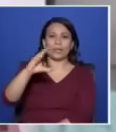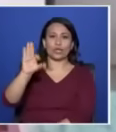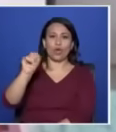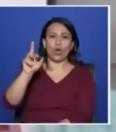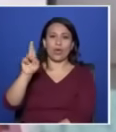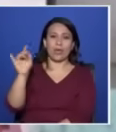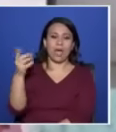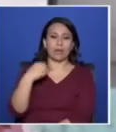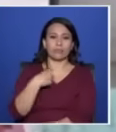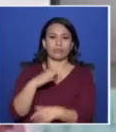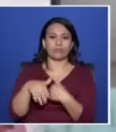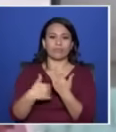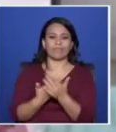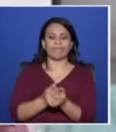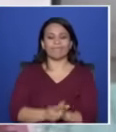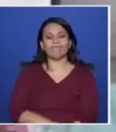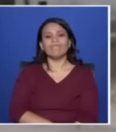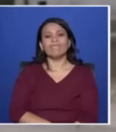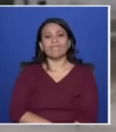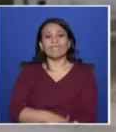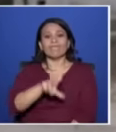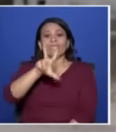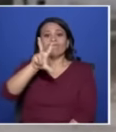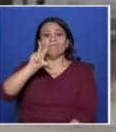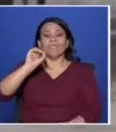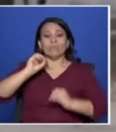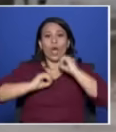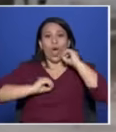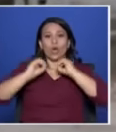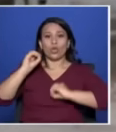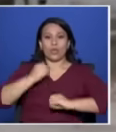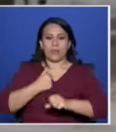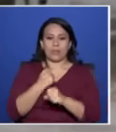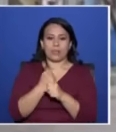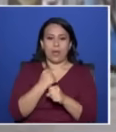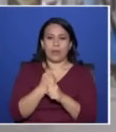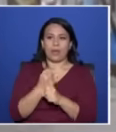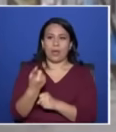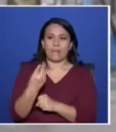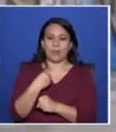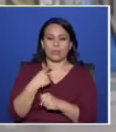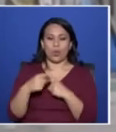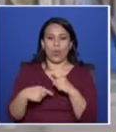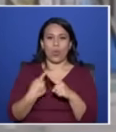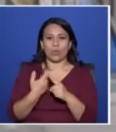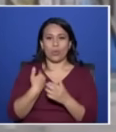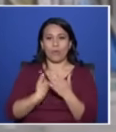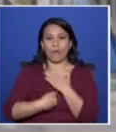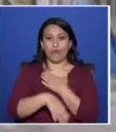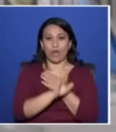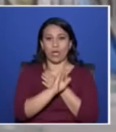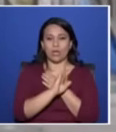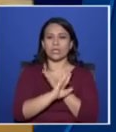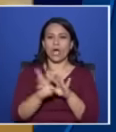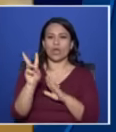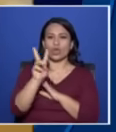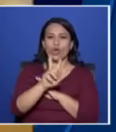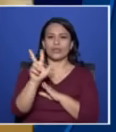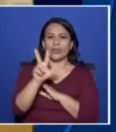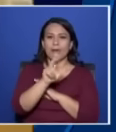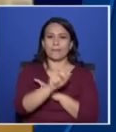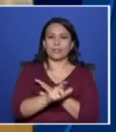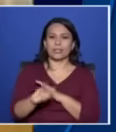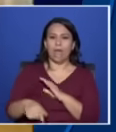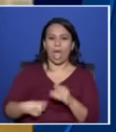plan habitacional estatal. 30 de octubre, me acuerdo tanto, fue mi trabajo, y estos tipos, del día que yo fui a mi trabajo, ya han ido con dos, tres tipos más